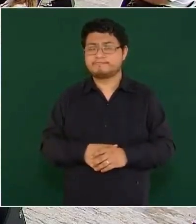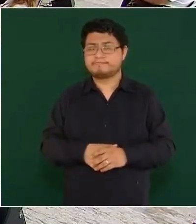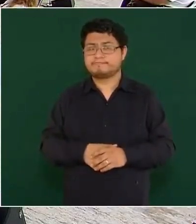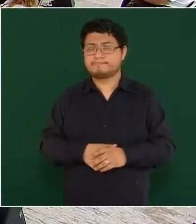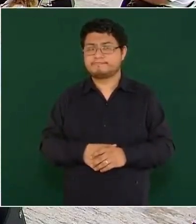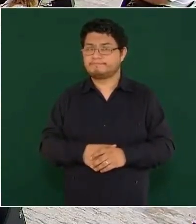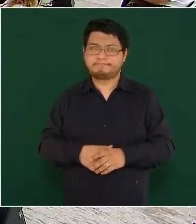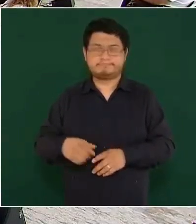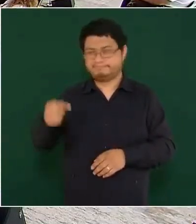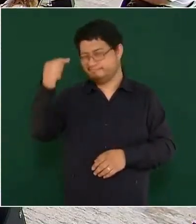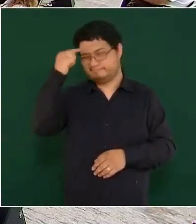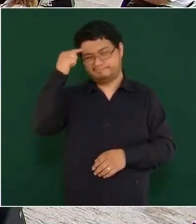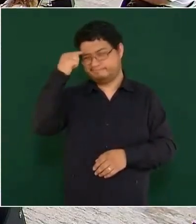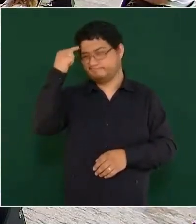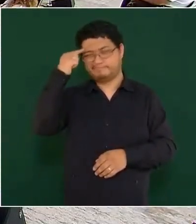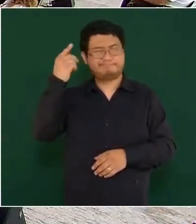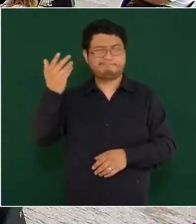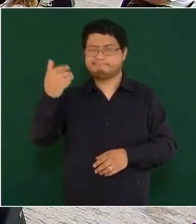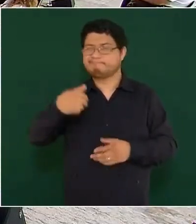irracional